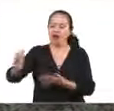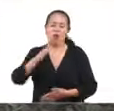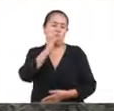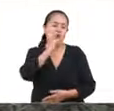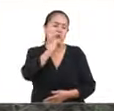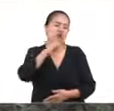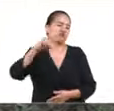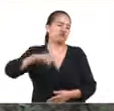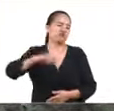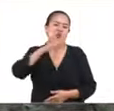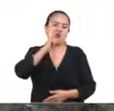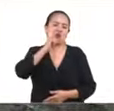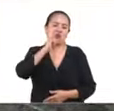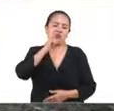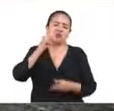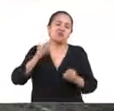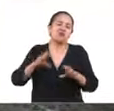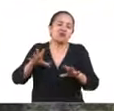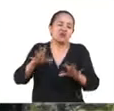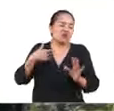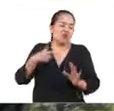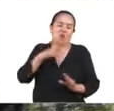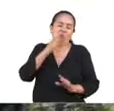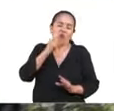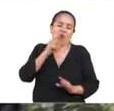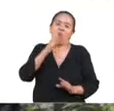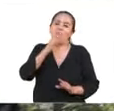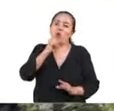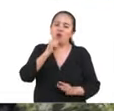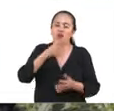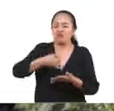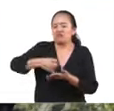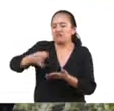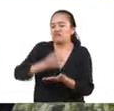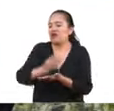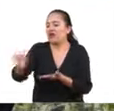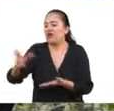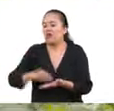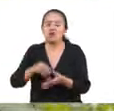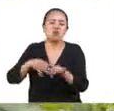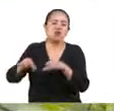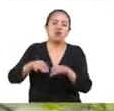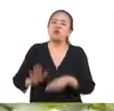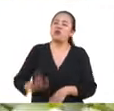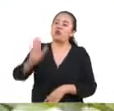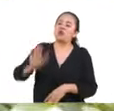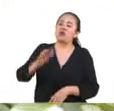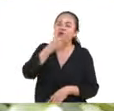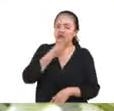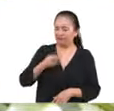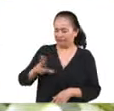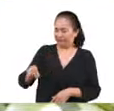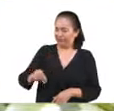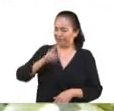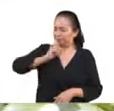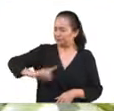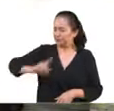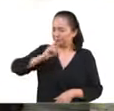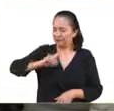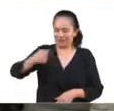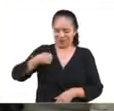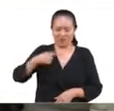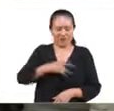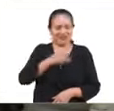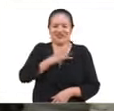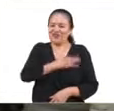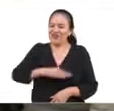que nosotros como mujeres perdemos una parte femenina, el dedicarnos al campo, porque parecemos hombres. Yo no me siento así, yo me siento